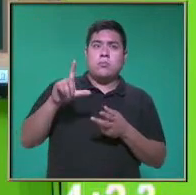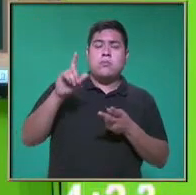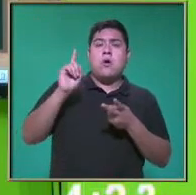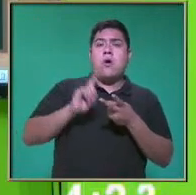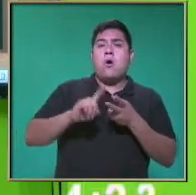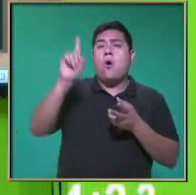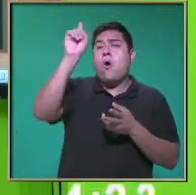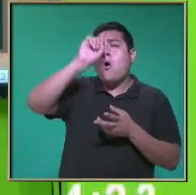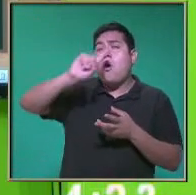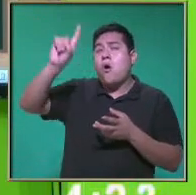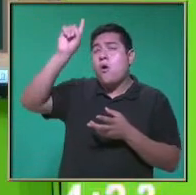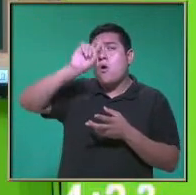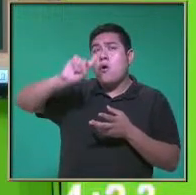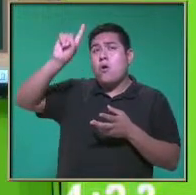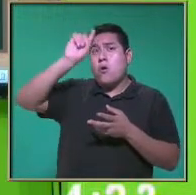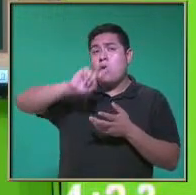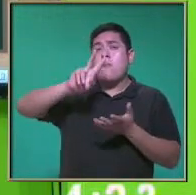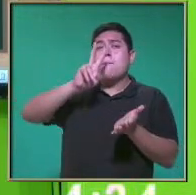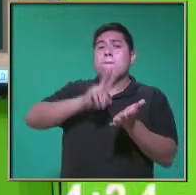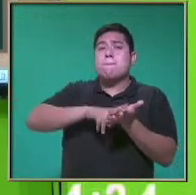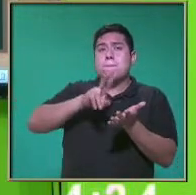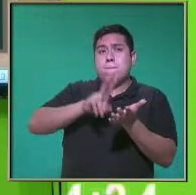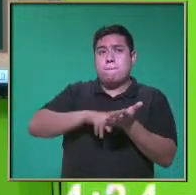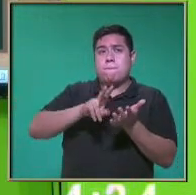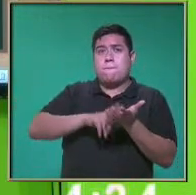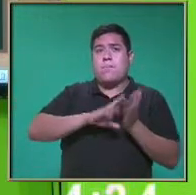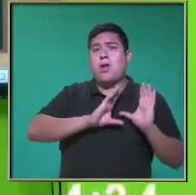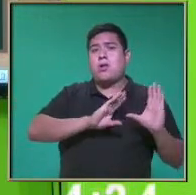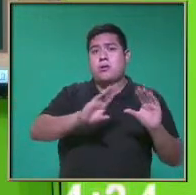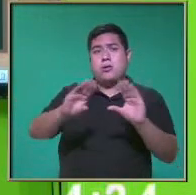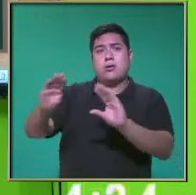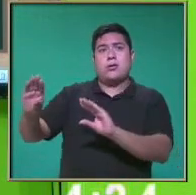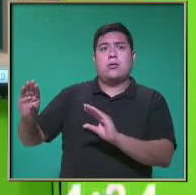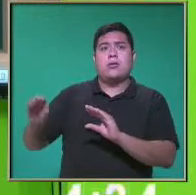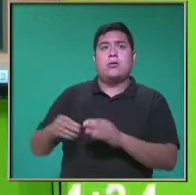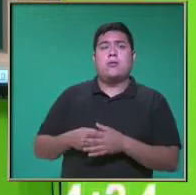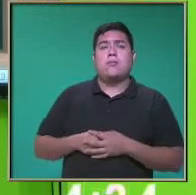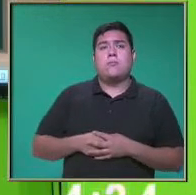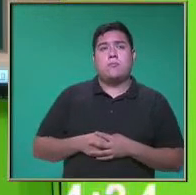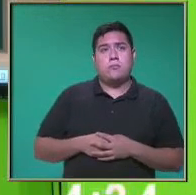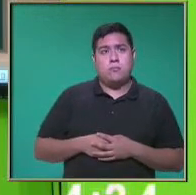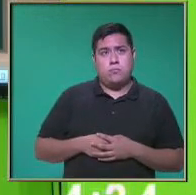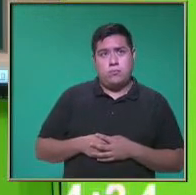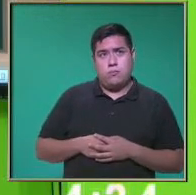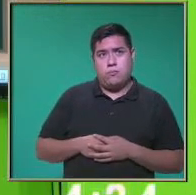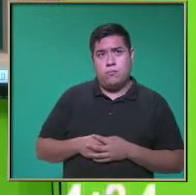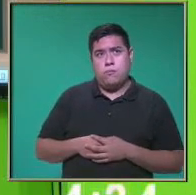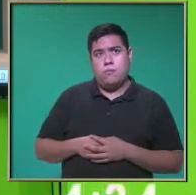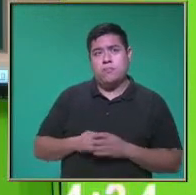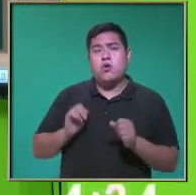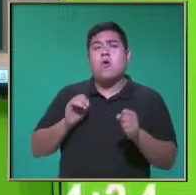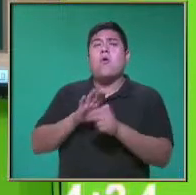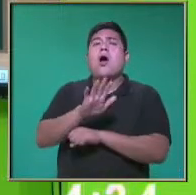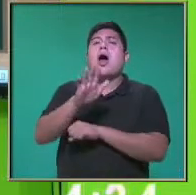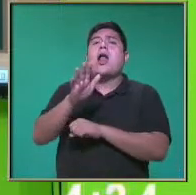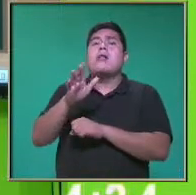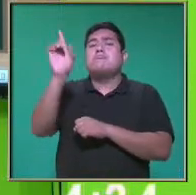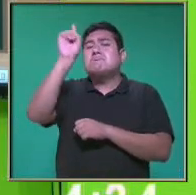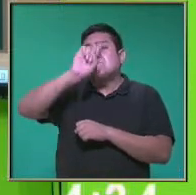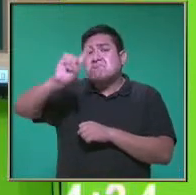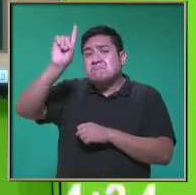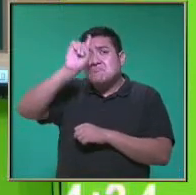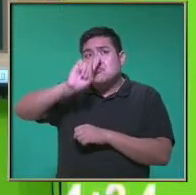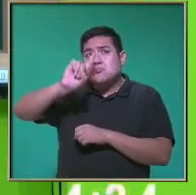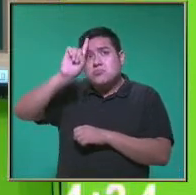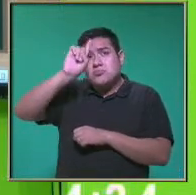Tenemos un propósito para esta fábula, la de enseñar o transmitir una moraleja. ¿Cuál es la moraleja? ¿Cuál es el mensaje?